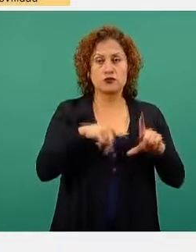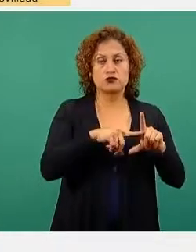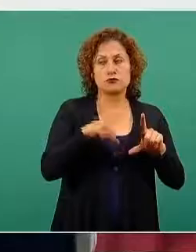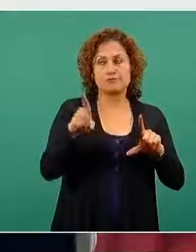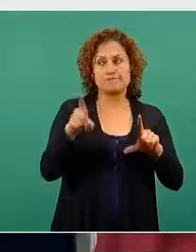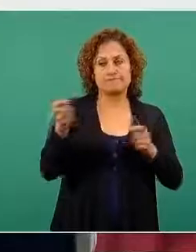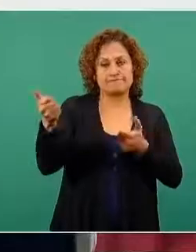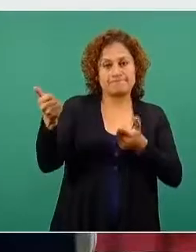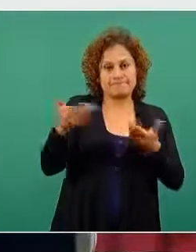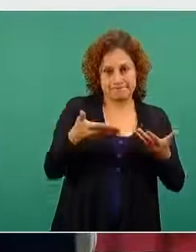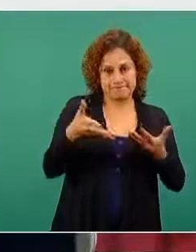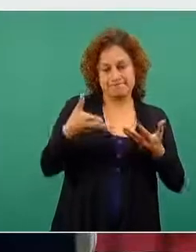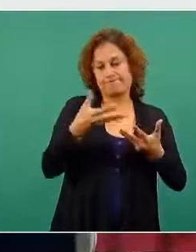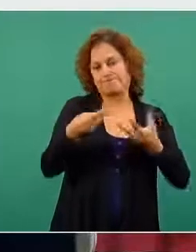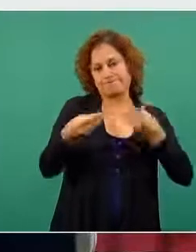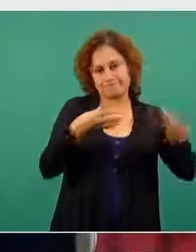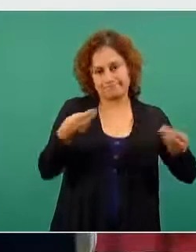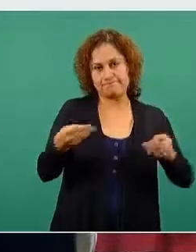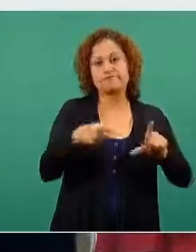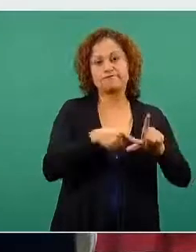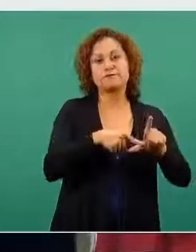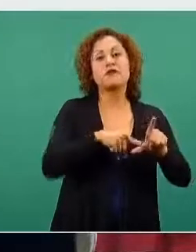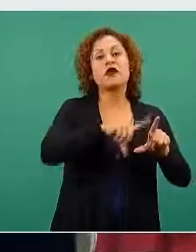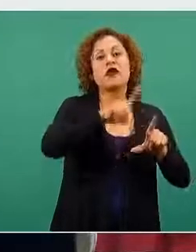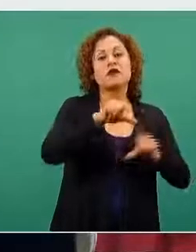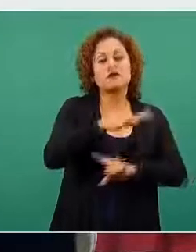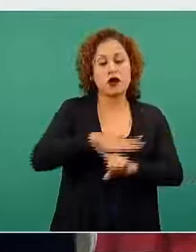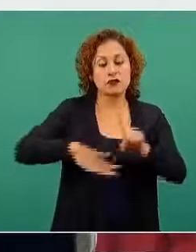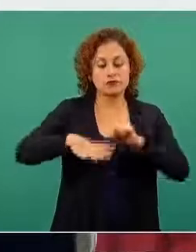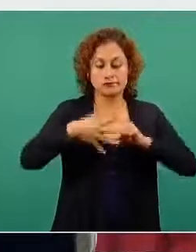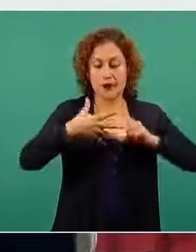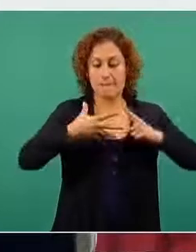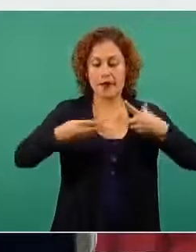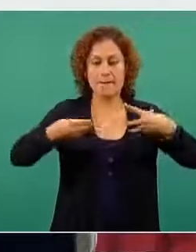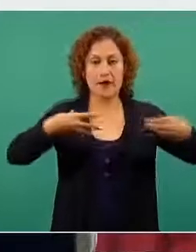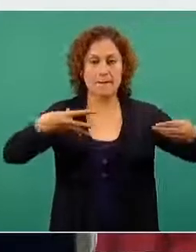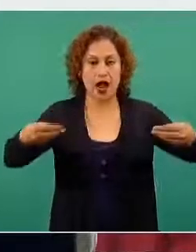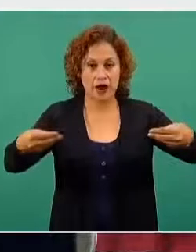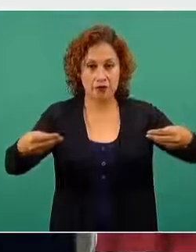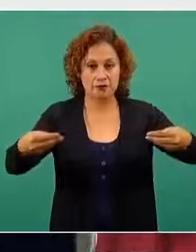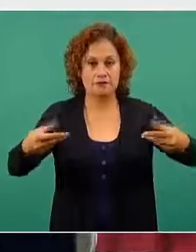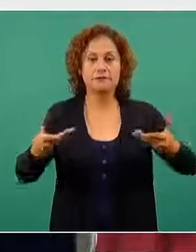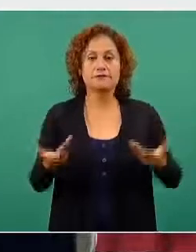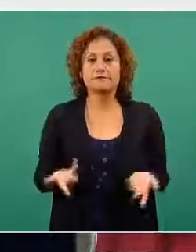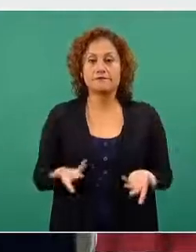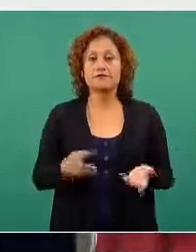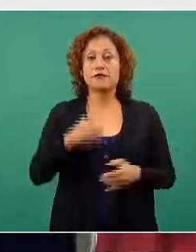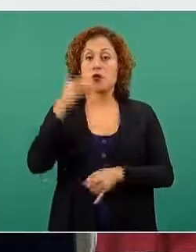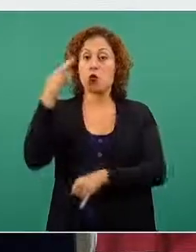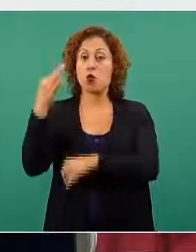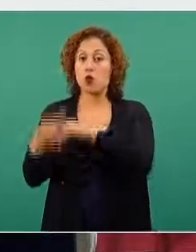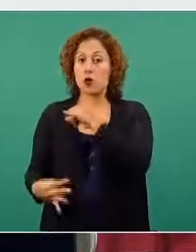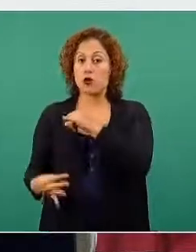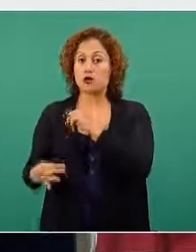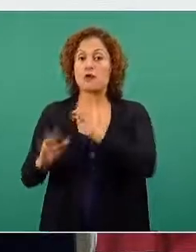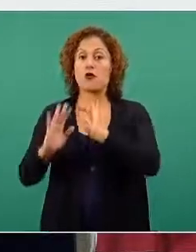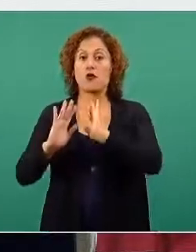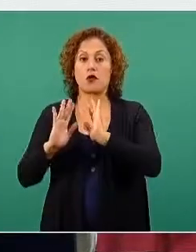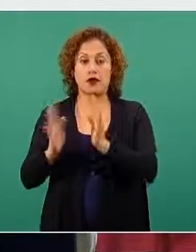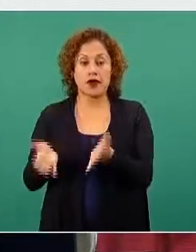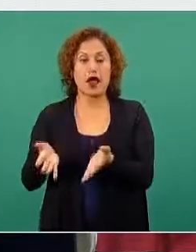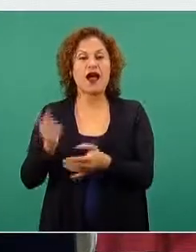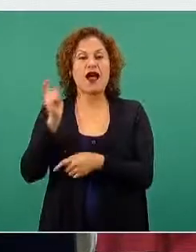momento en el que se presenta la dispersión comunitaria y finalmente ya el fenómeno